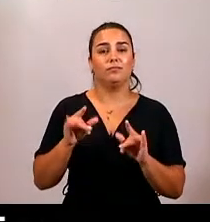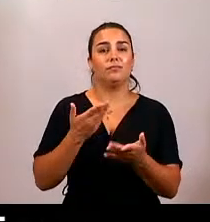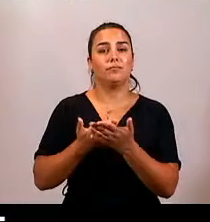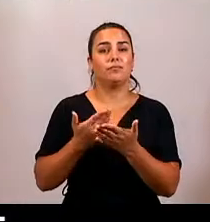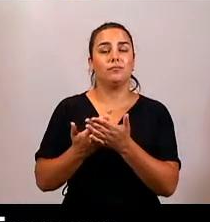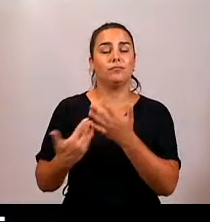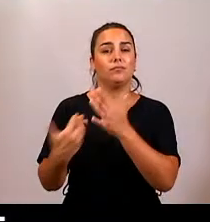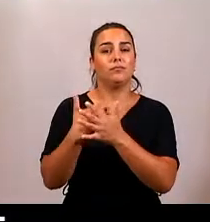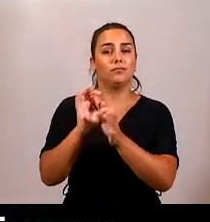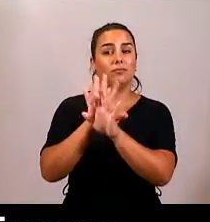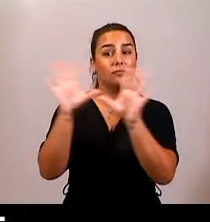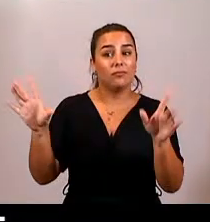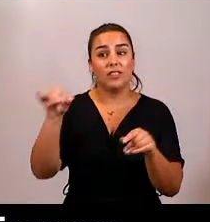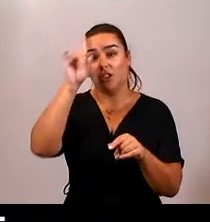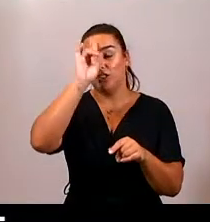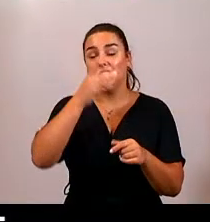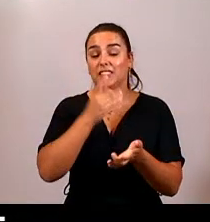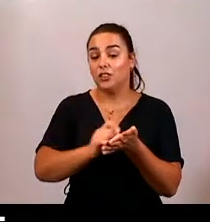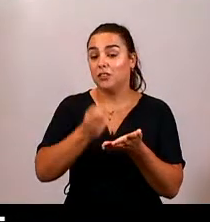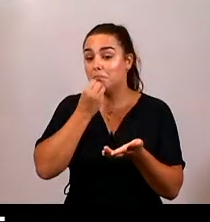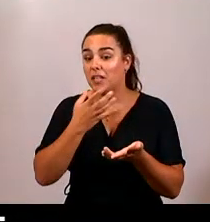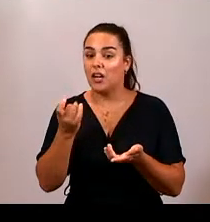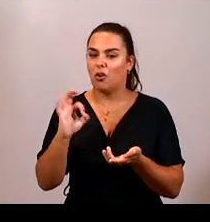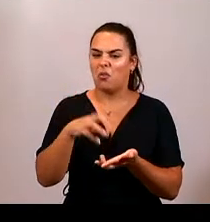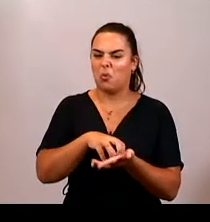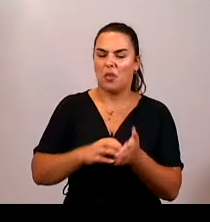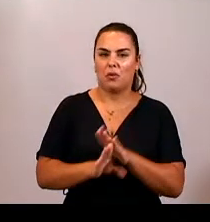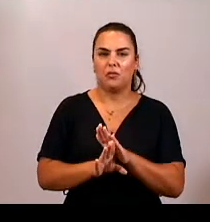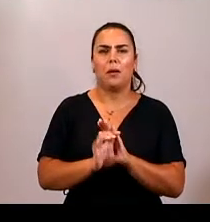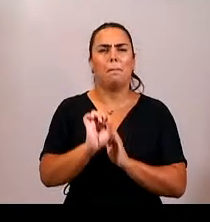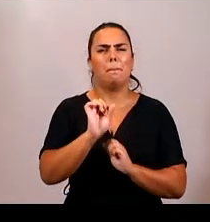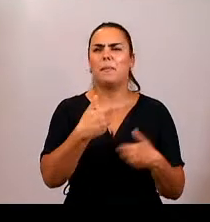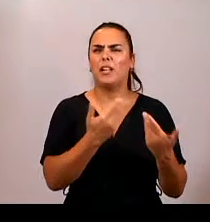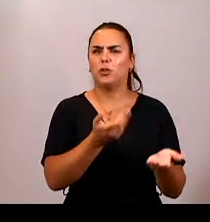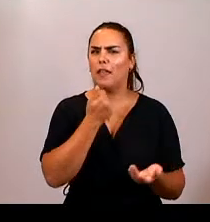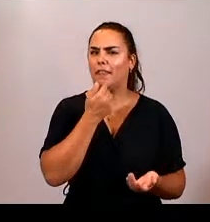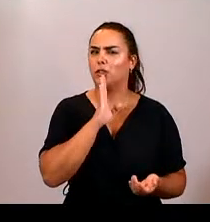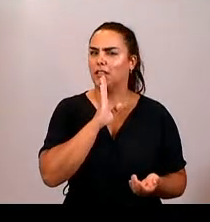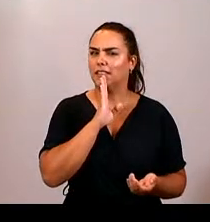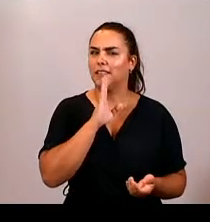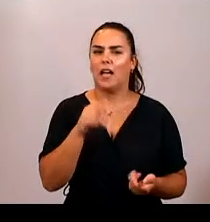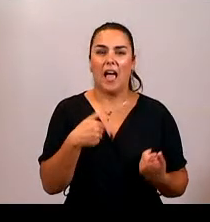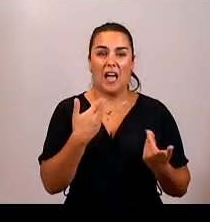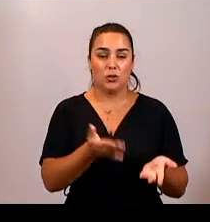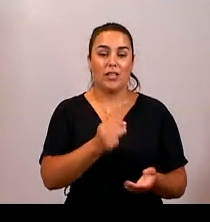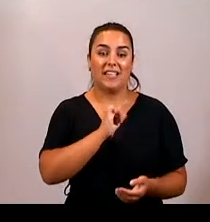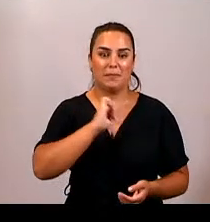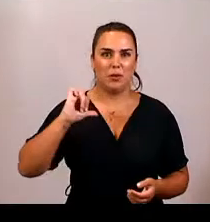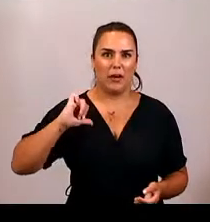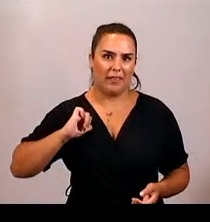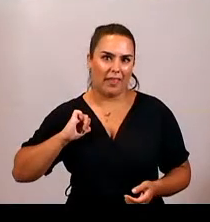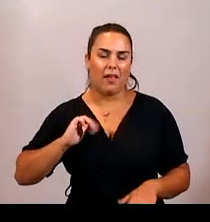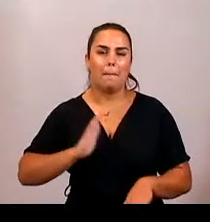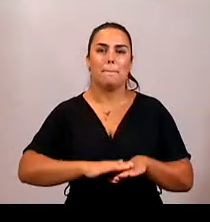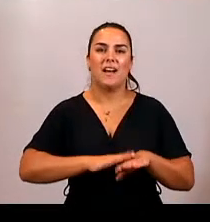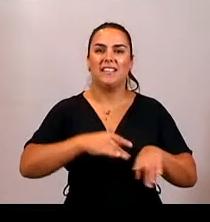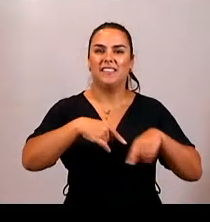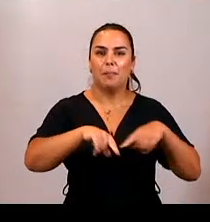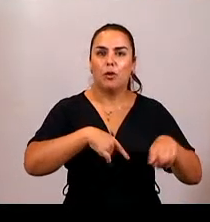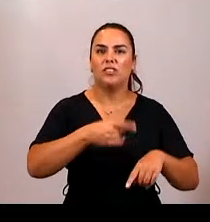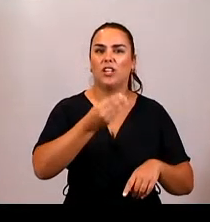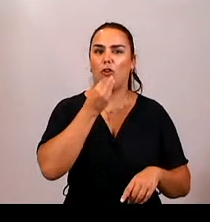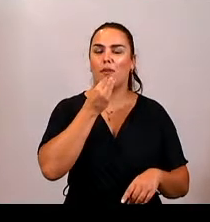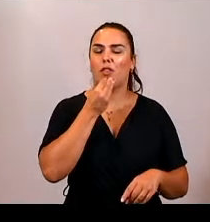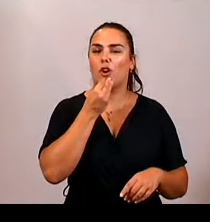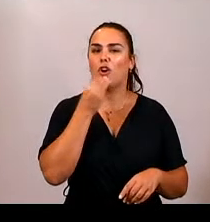¿He tomado yo bien nota o no me ha quedado claro? Cuando la primera ayuda habla de una ayuda individualizada para transporte y comedor escolar